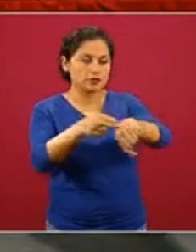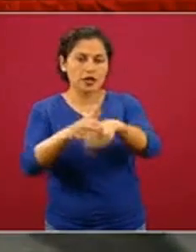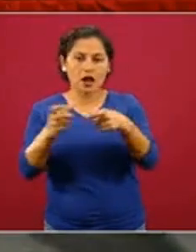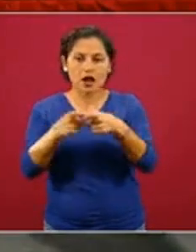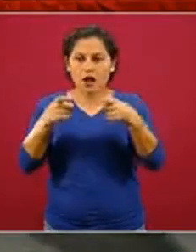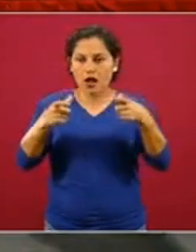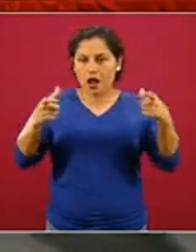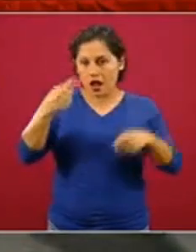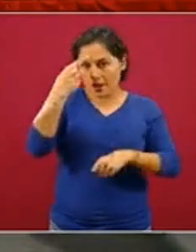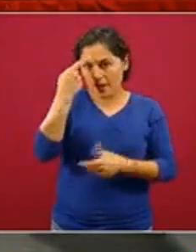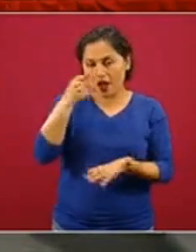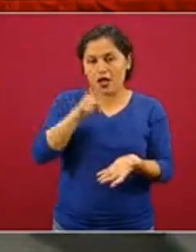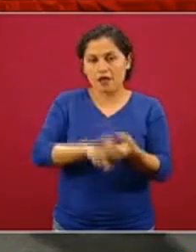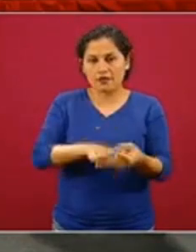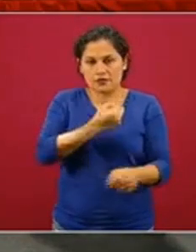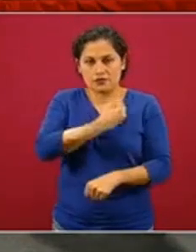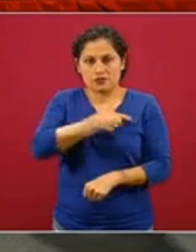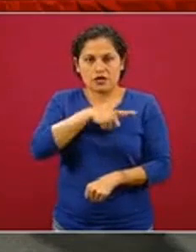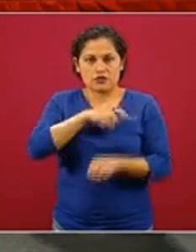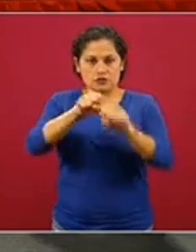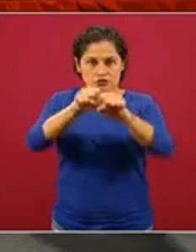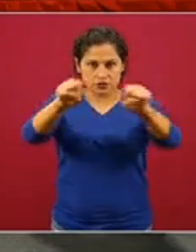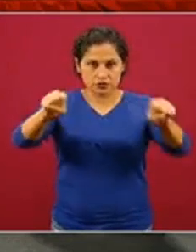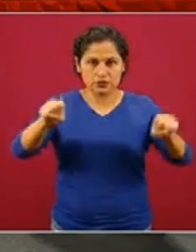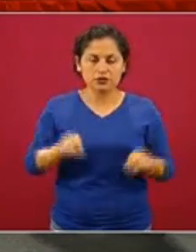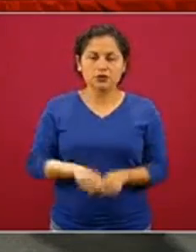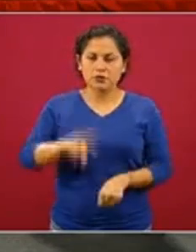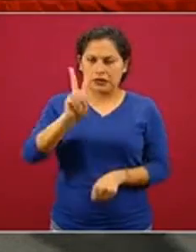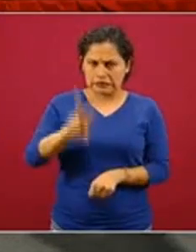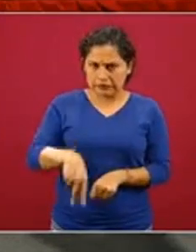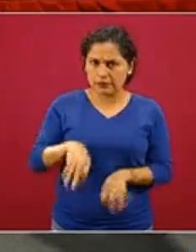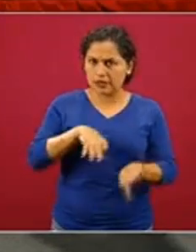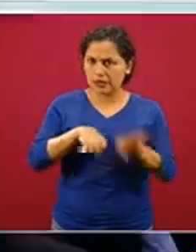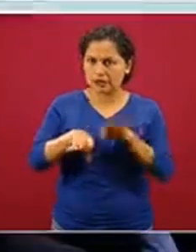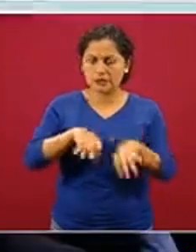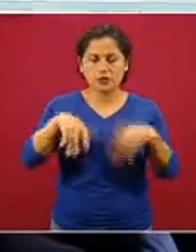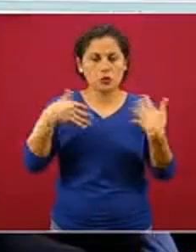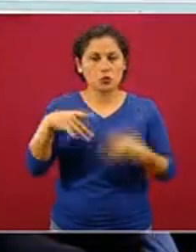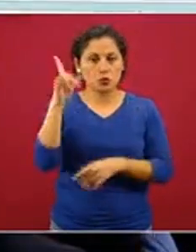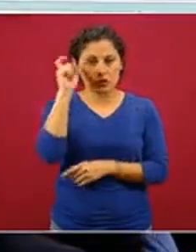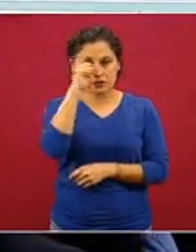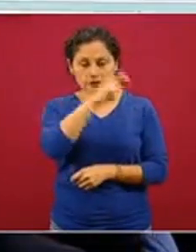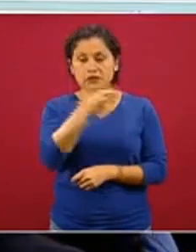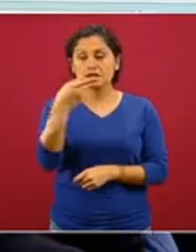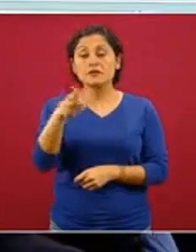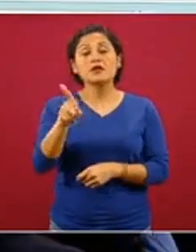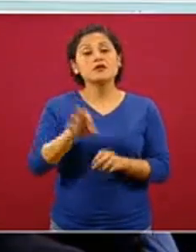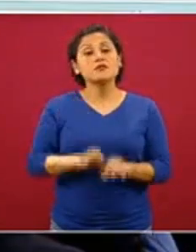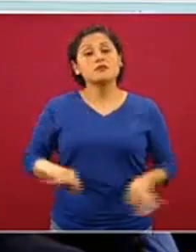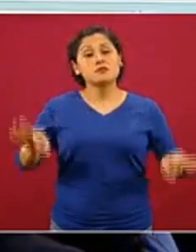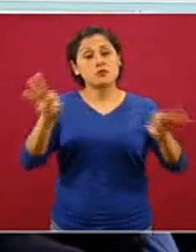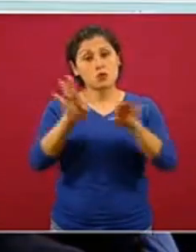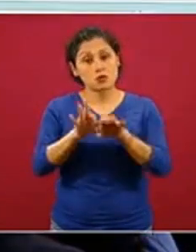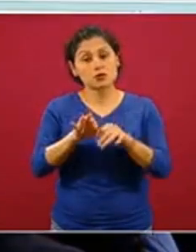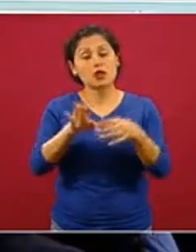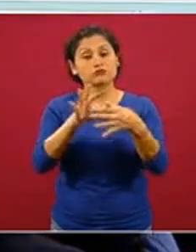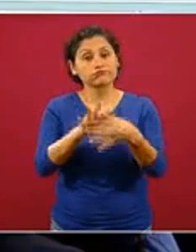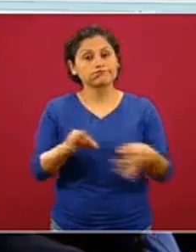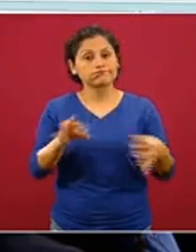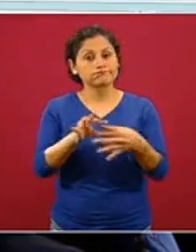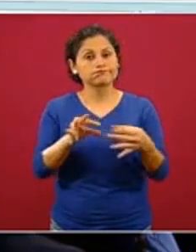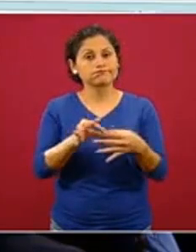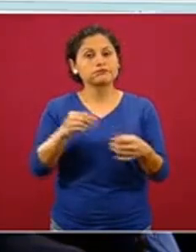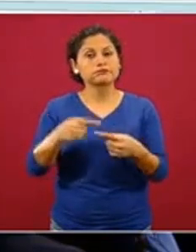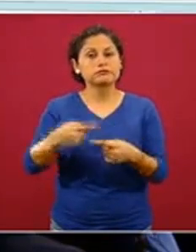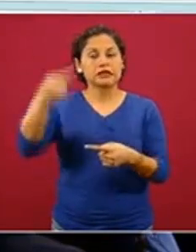Ha sido un reto muy importante y cabe siempre recordar la importante limitación que